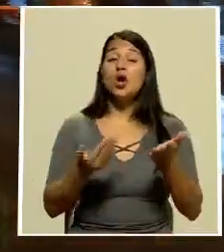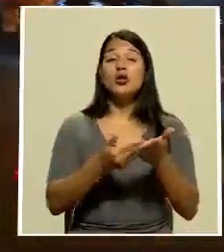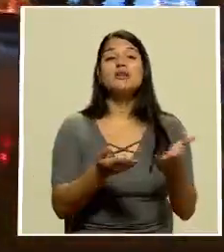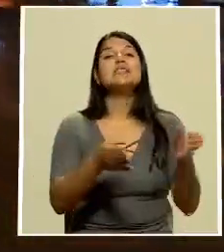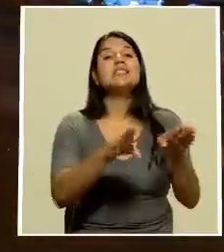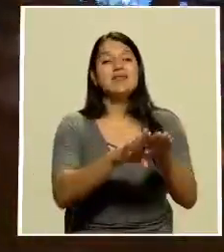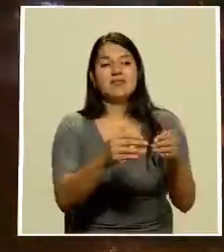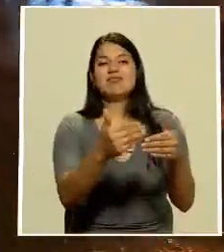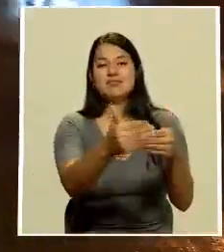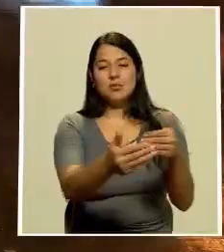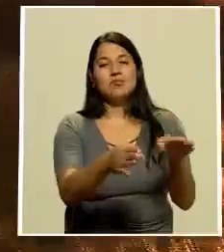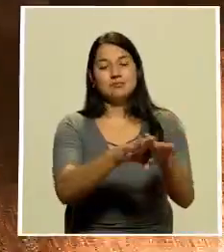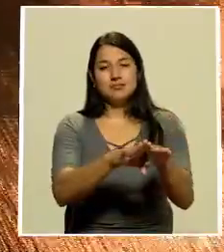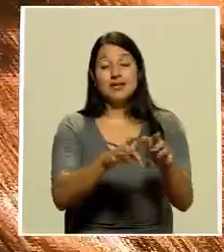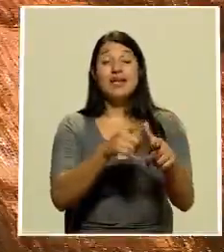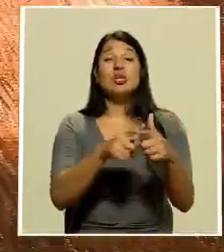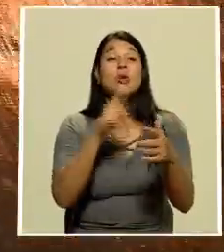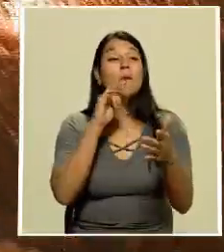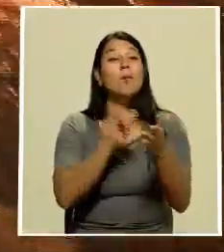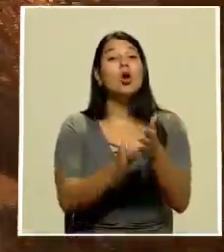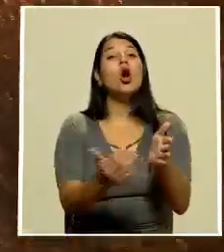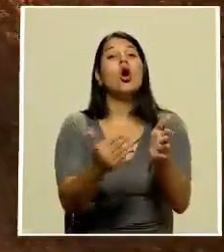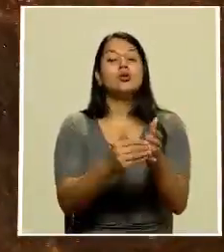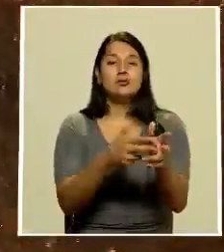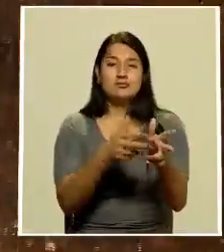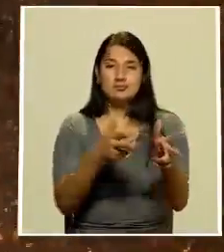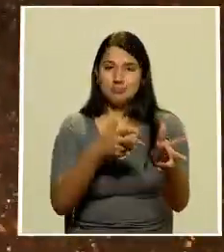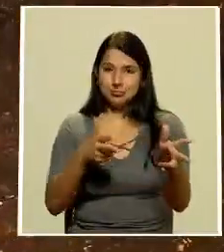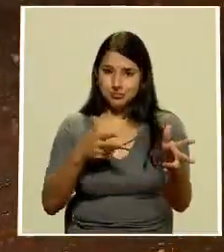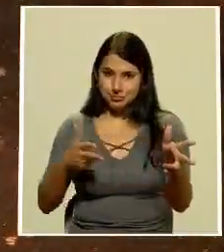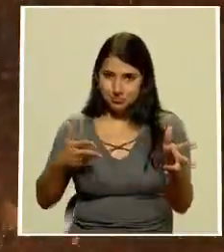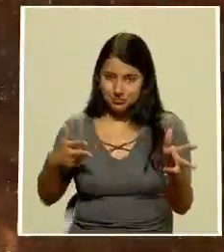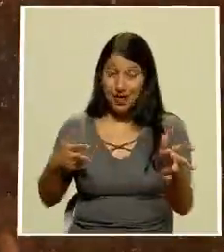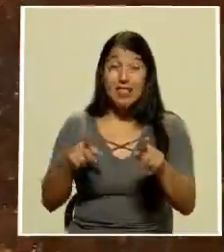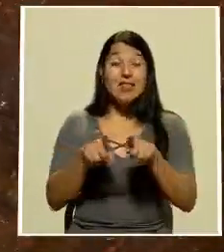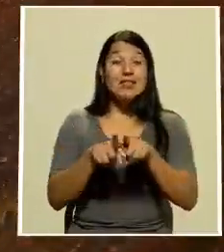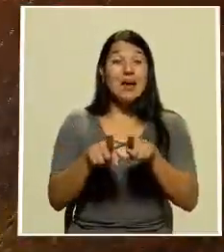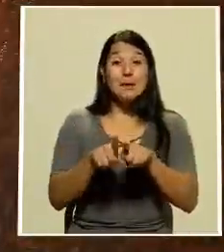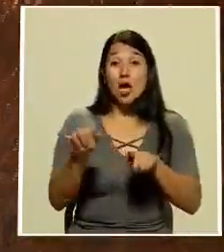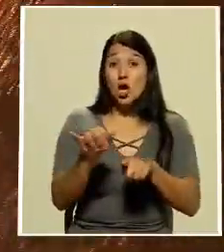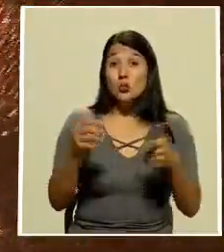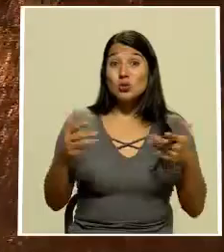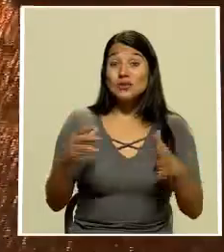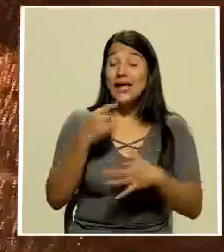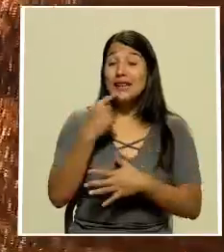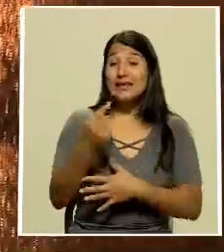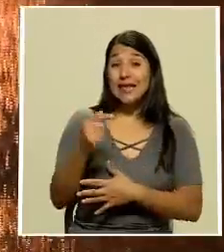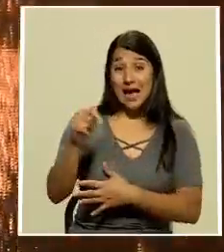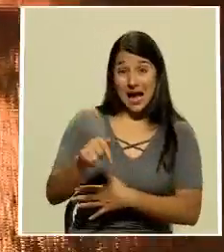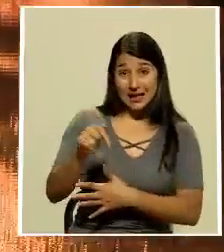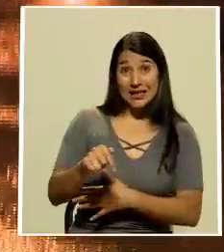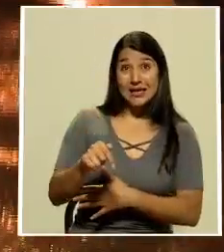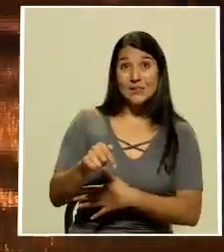por eso es que se mantiene esta fila de vehículos. También, como les decía, acá en estos